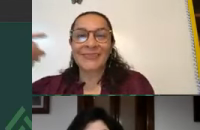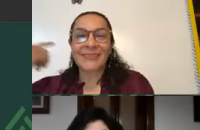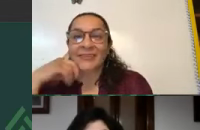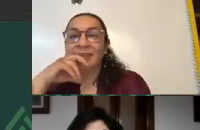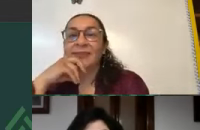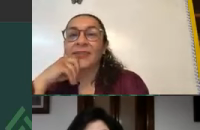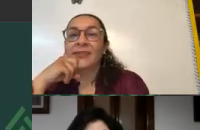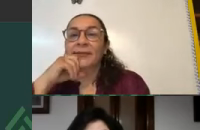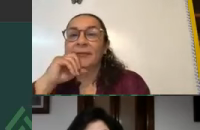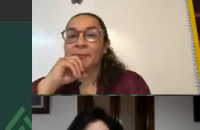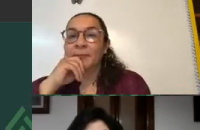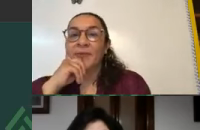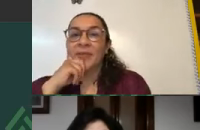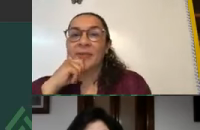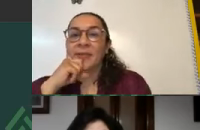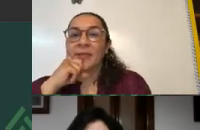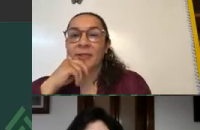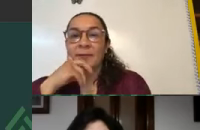relativos al suministro de agua.